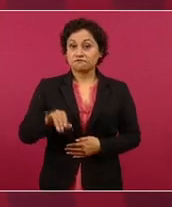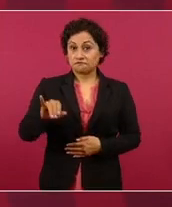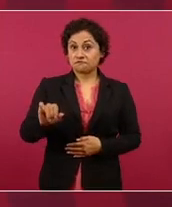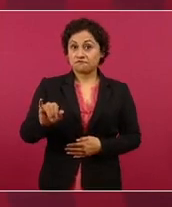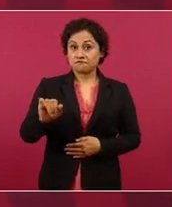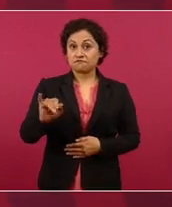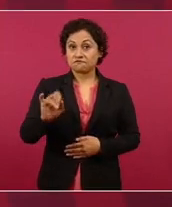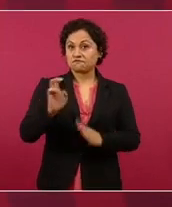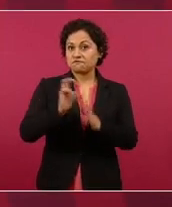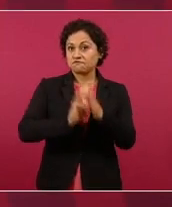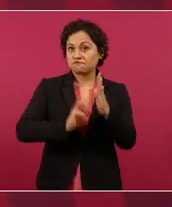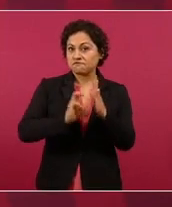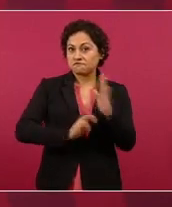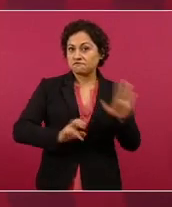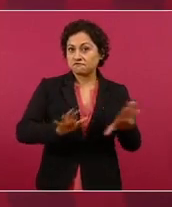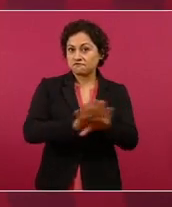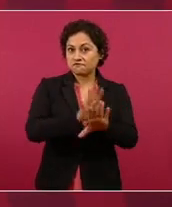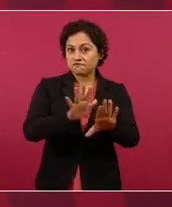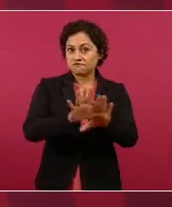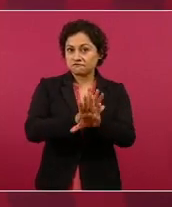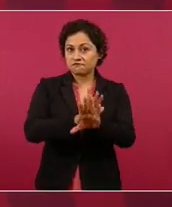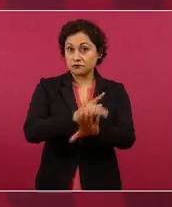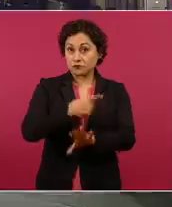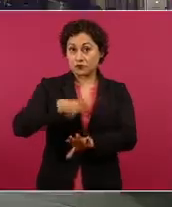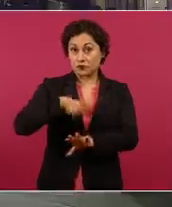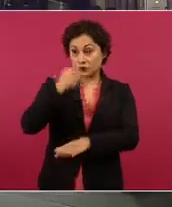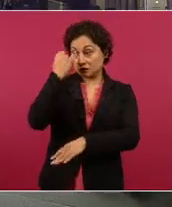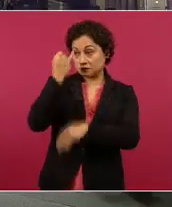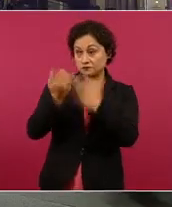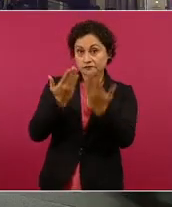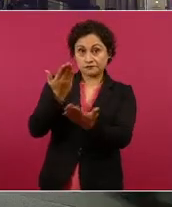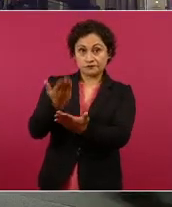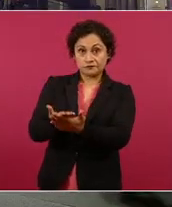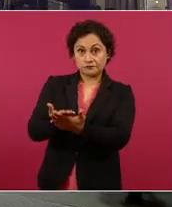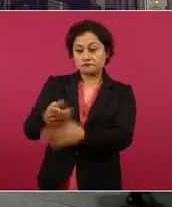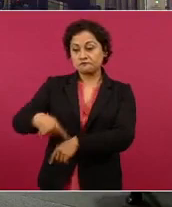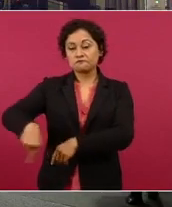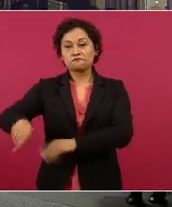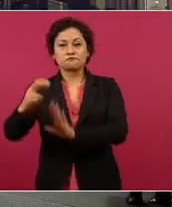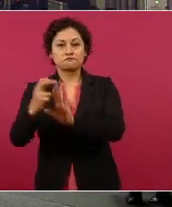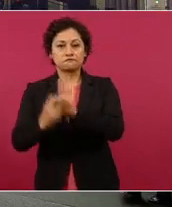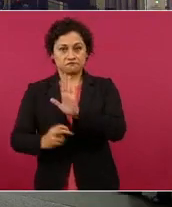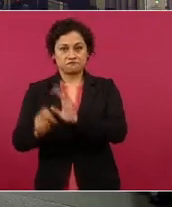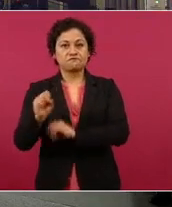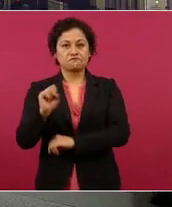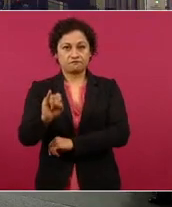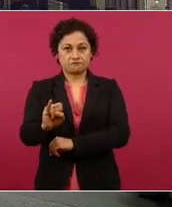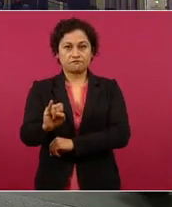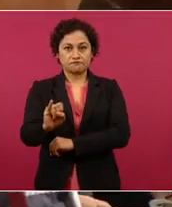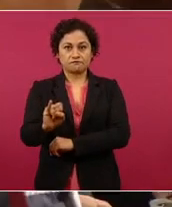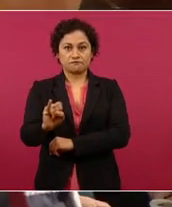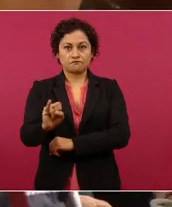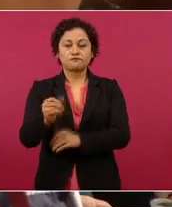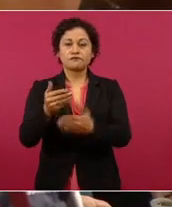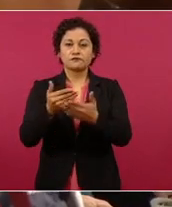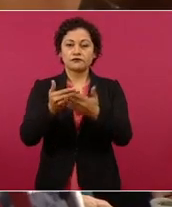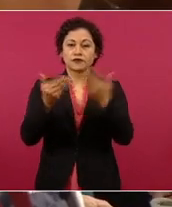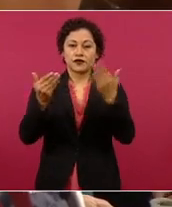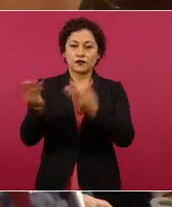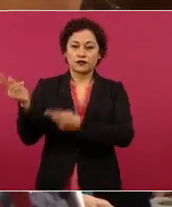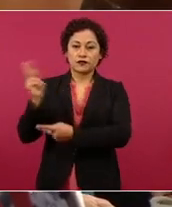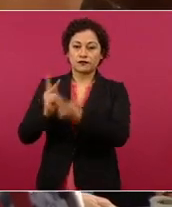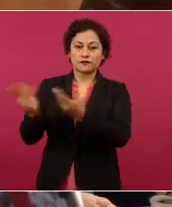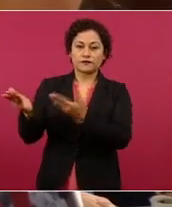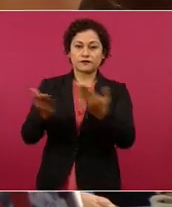cambios a la iniciativa que enviamos y ahora Adán va